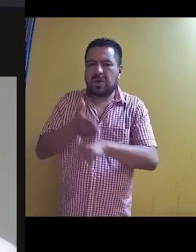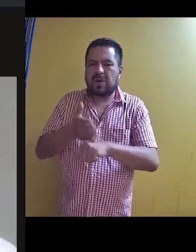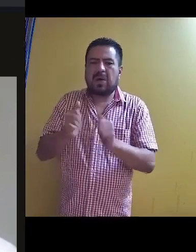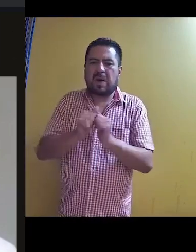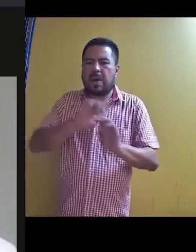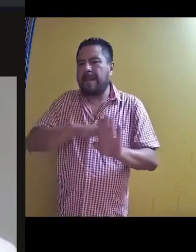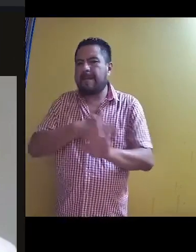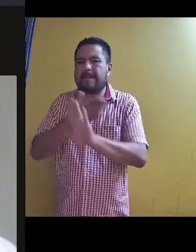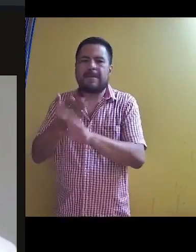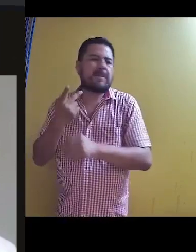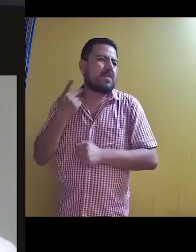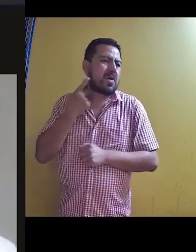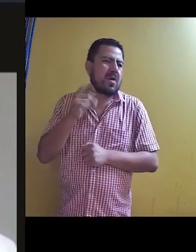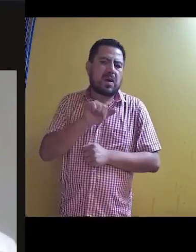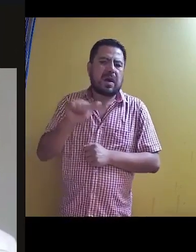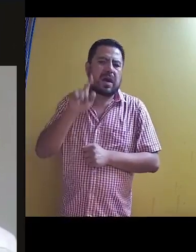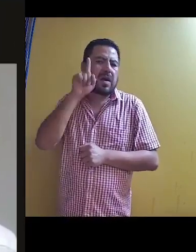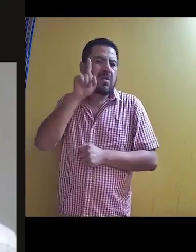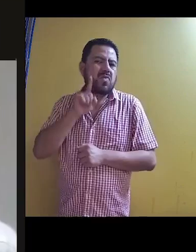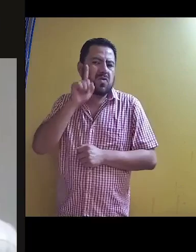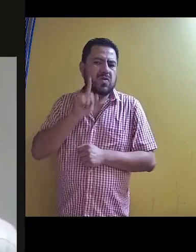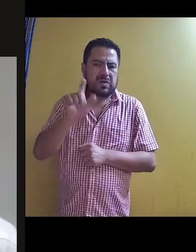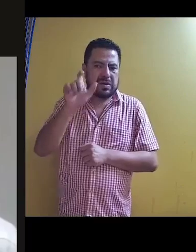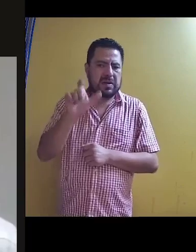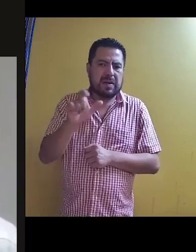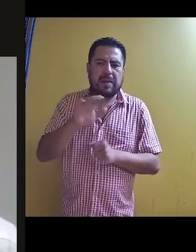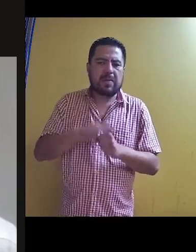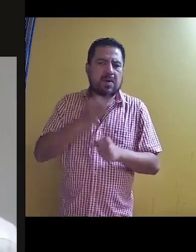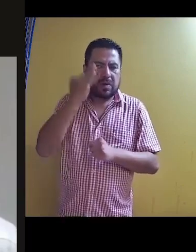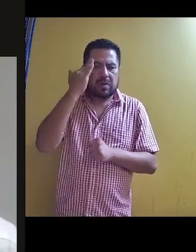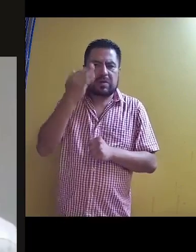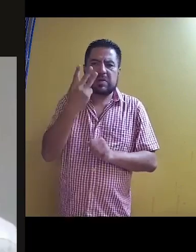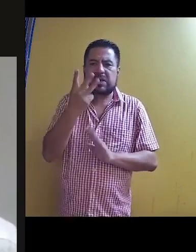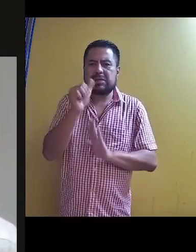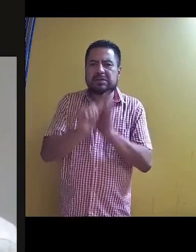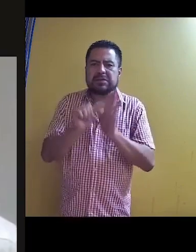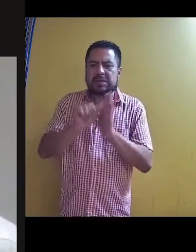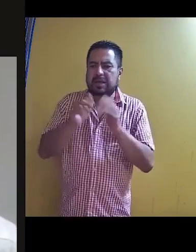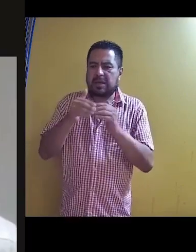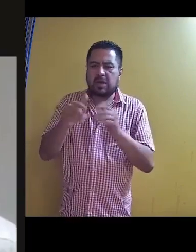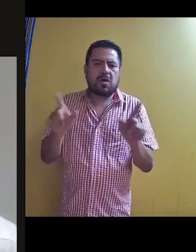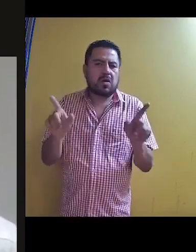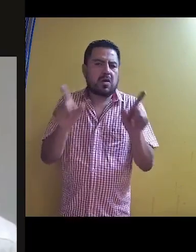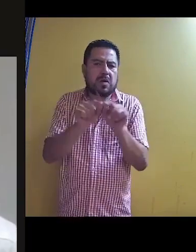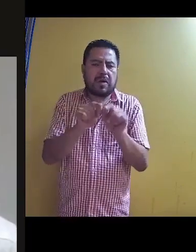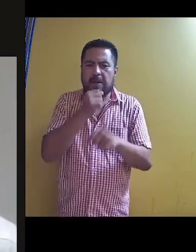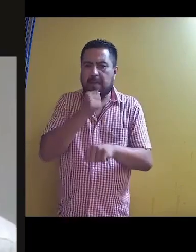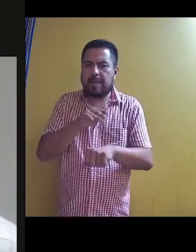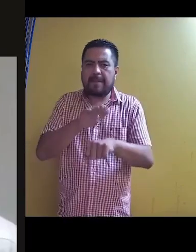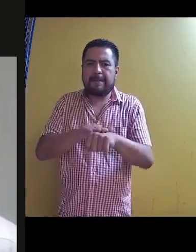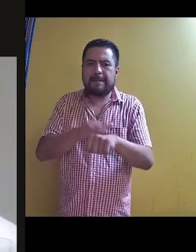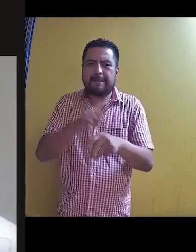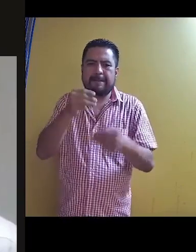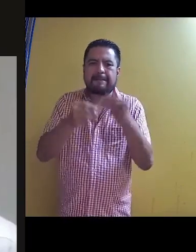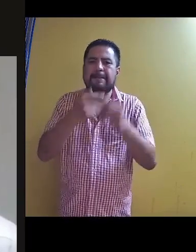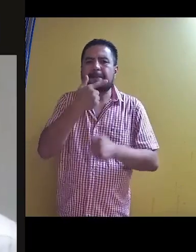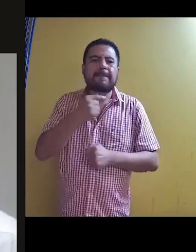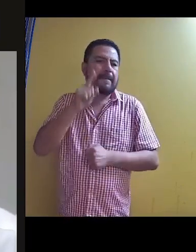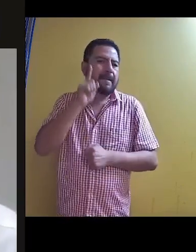violencia política contra las mujeres en razón de género por un plazo de 3 meses. Es la cuenta del asunto, magistradas,